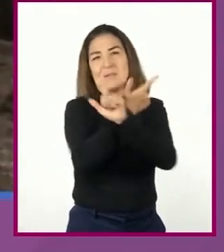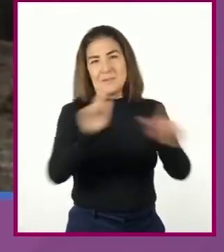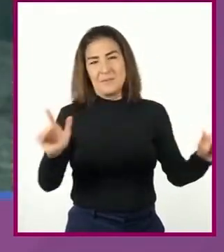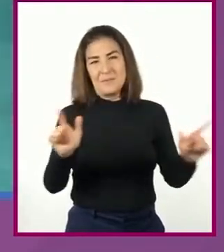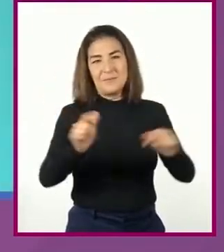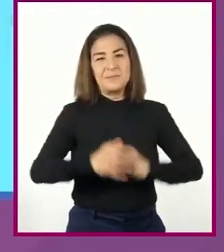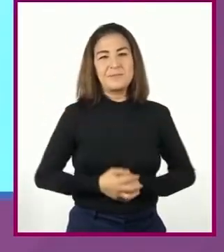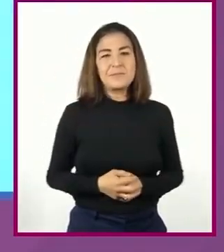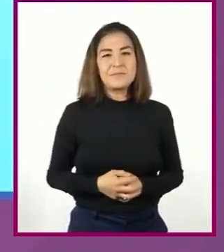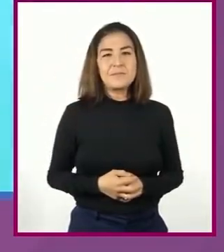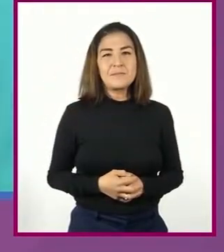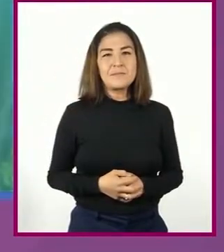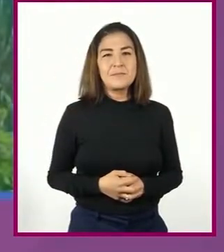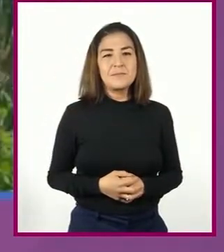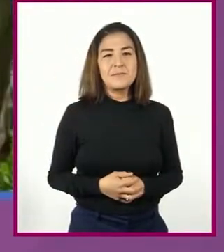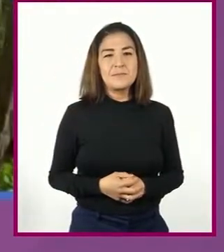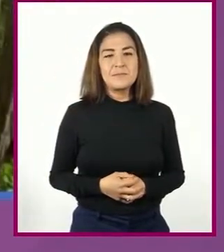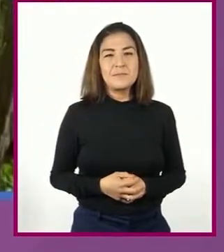libertades.